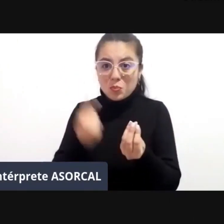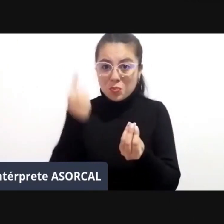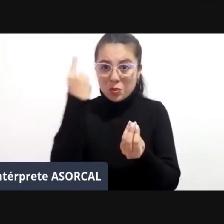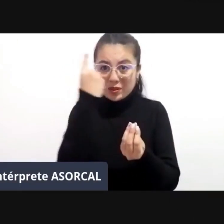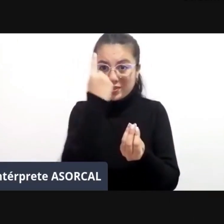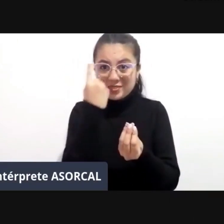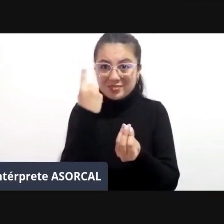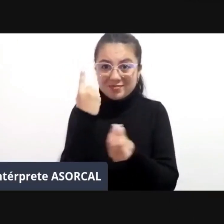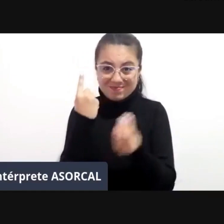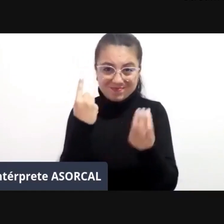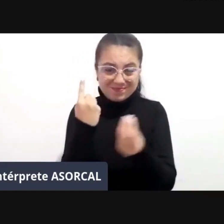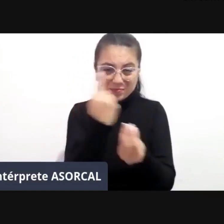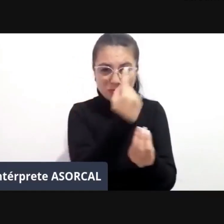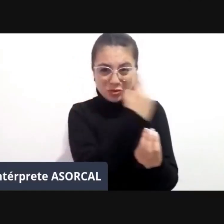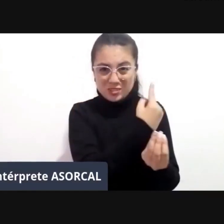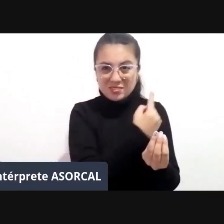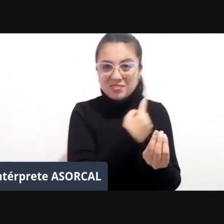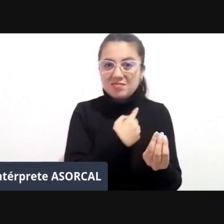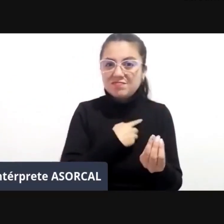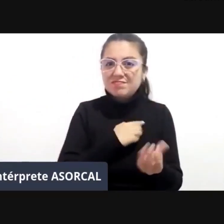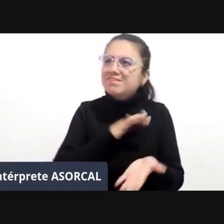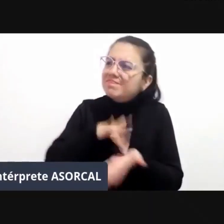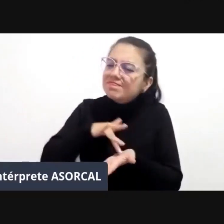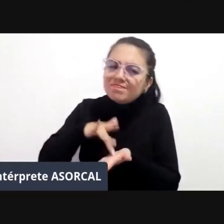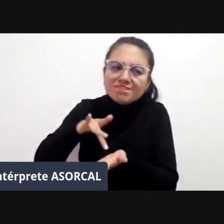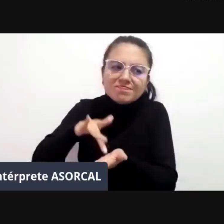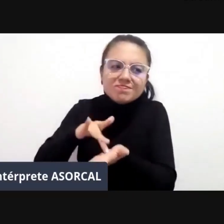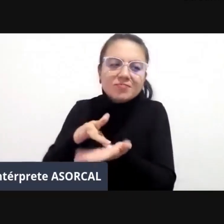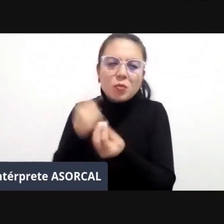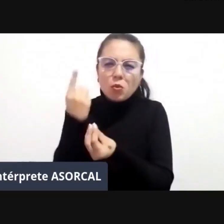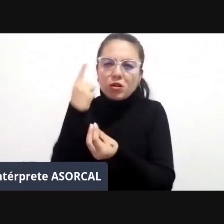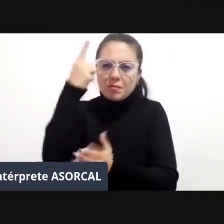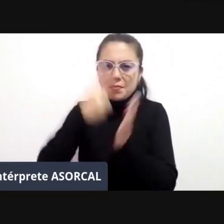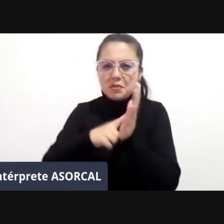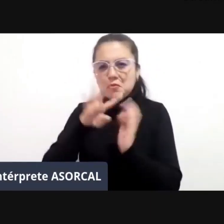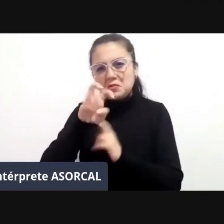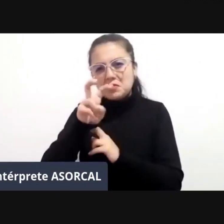habían irrumpido en la vida política alrededor de los años 70